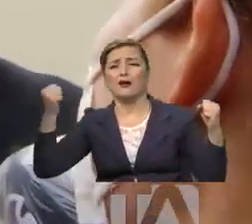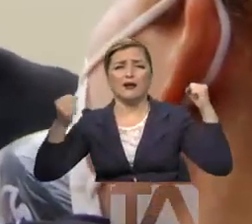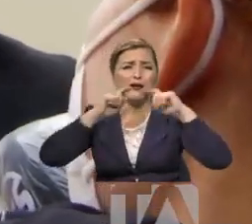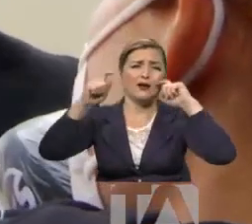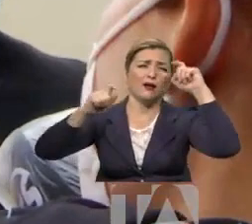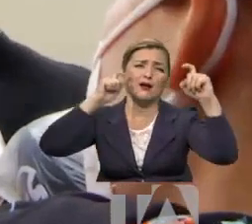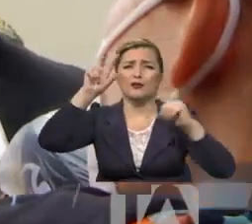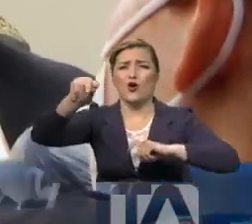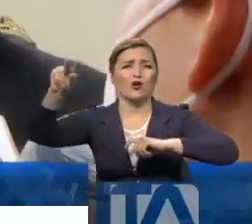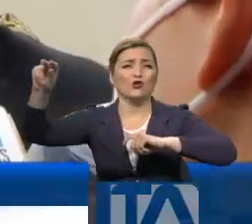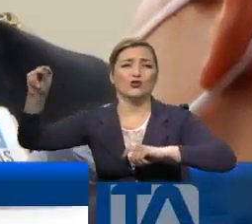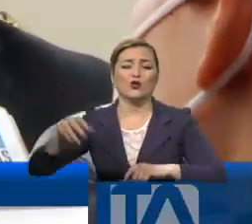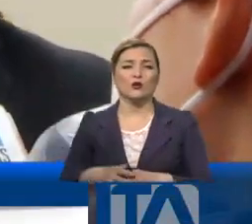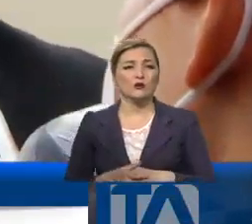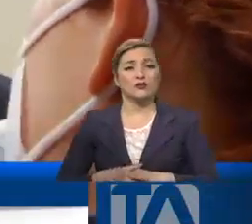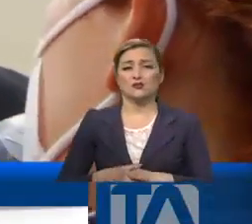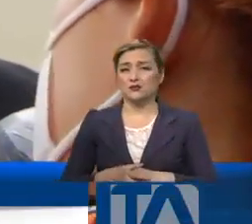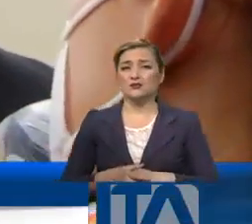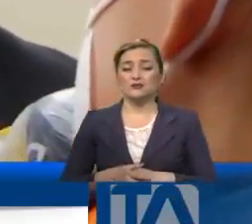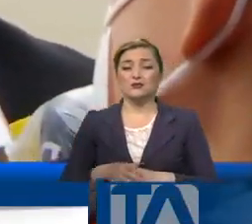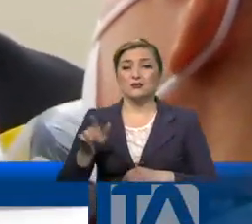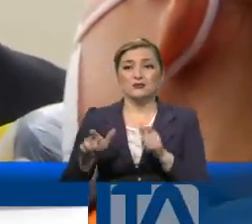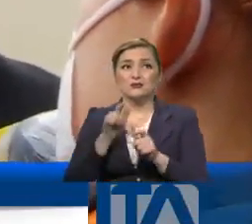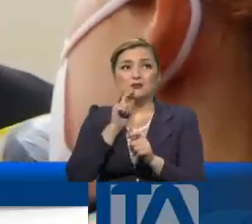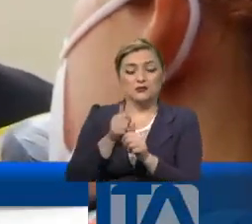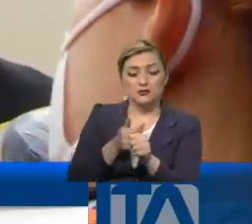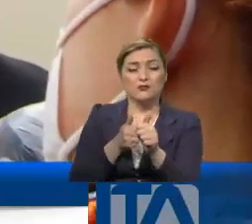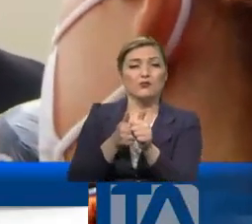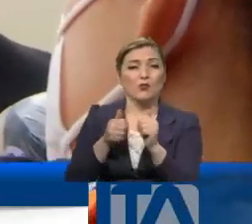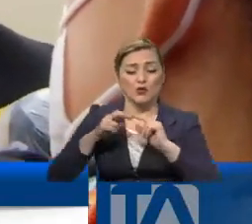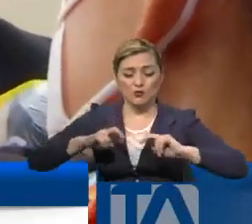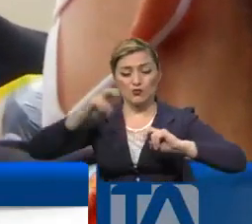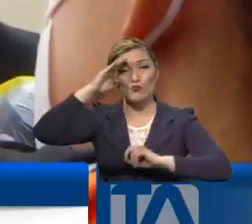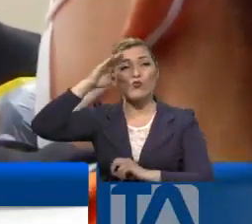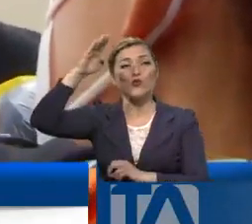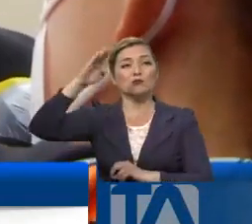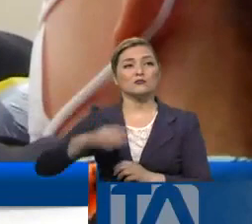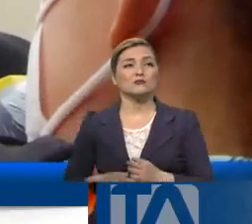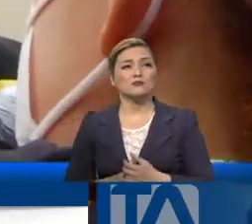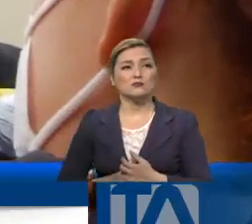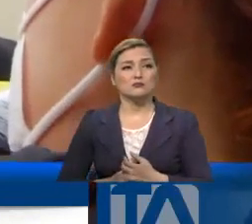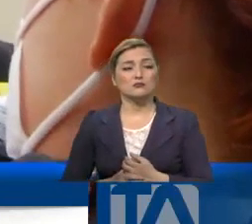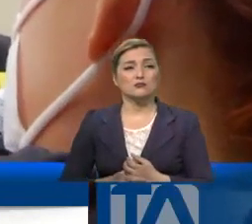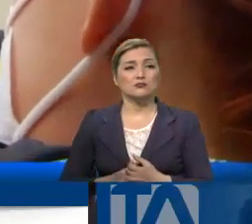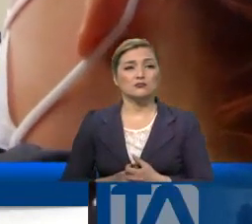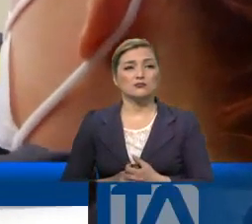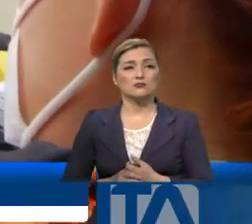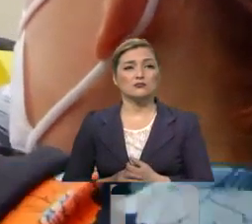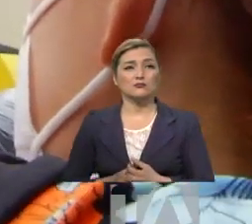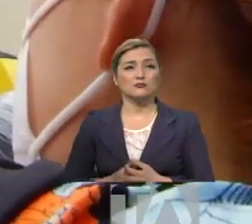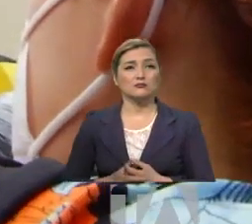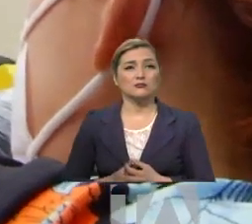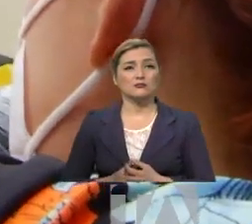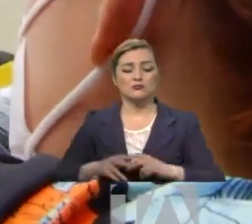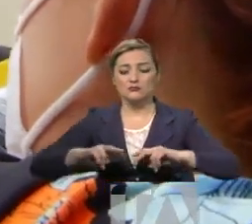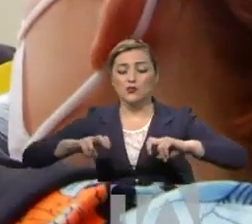¿Qué persona o personas pudieron haberlo seguido para revisar conjuntamente con policía el interior del vehículo, tal vez recabar